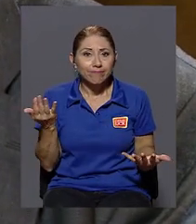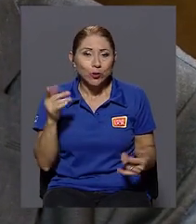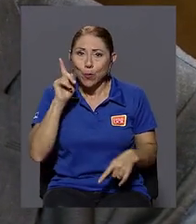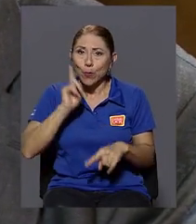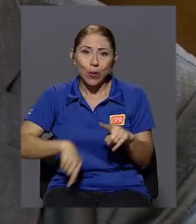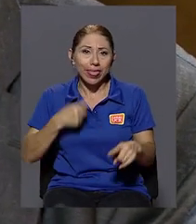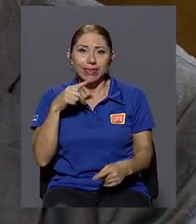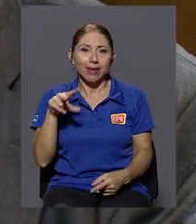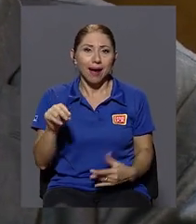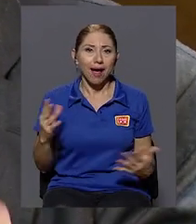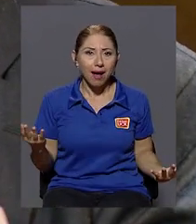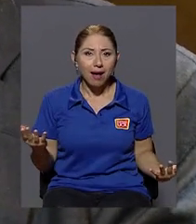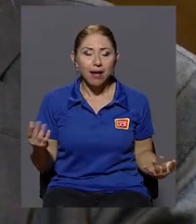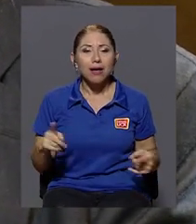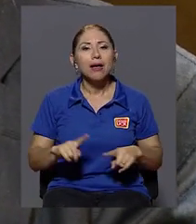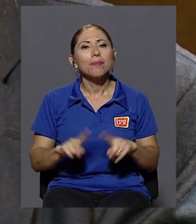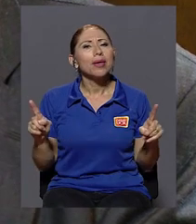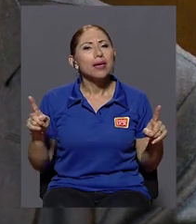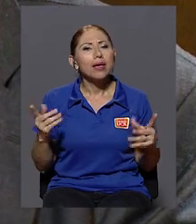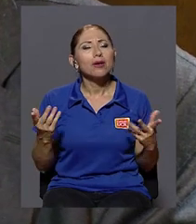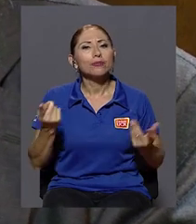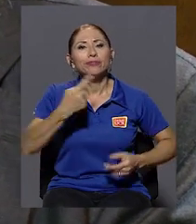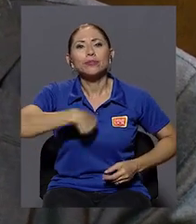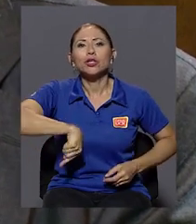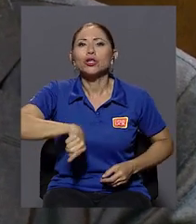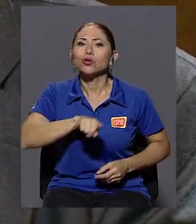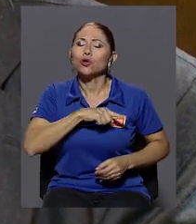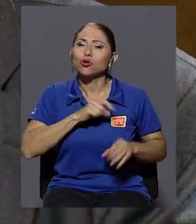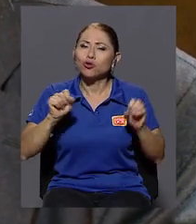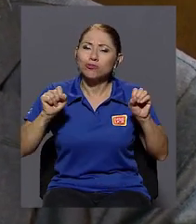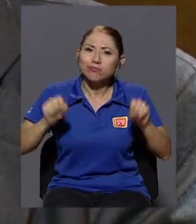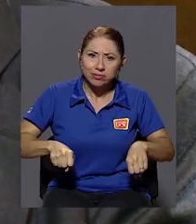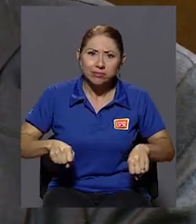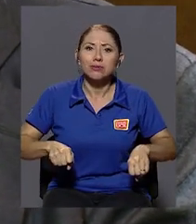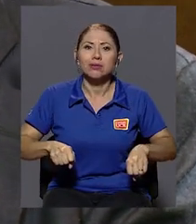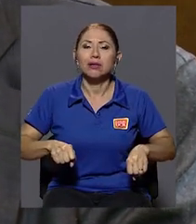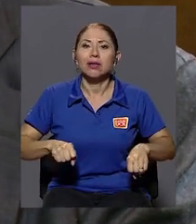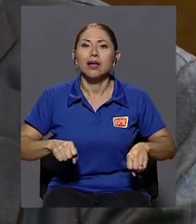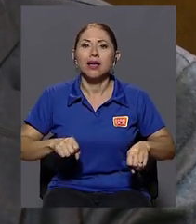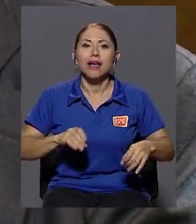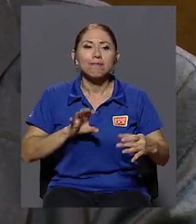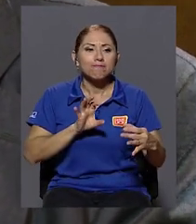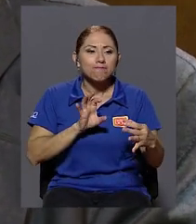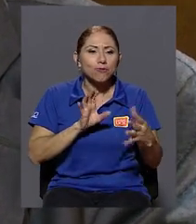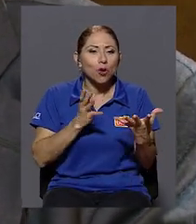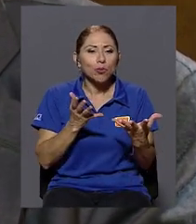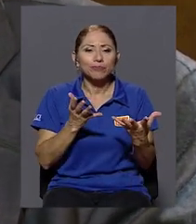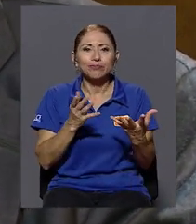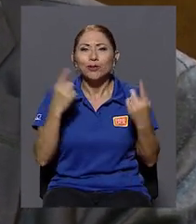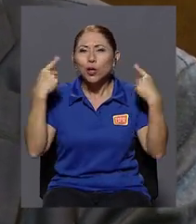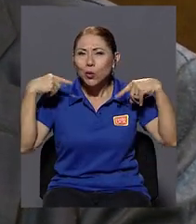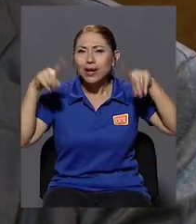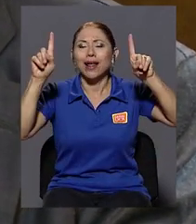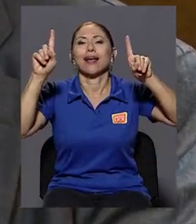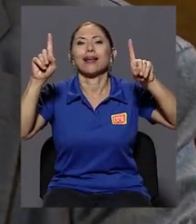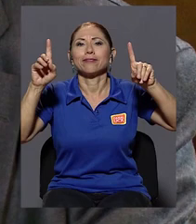algo innegable. Pero en la medida en que nosotros no seamos capaces de articular un